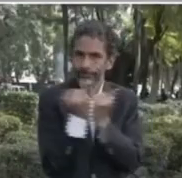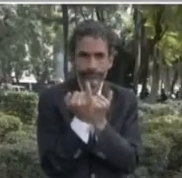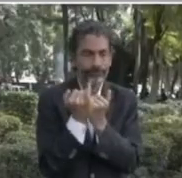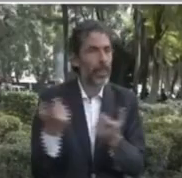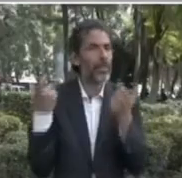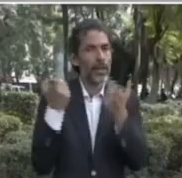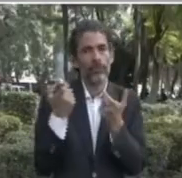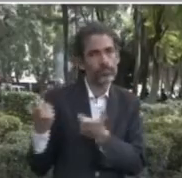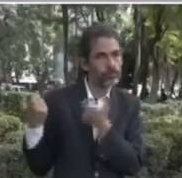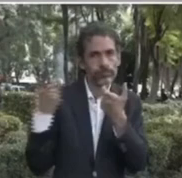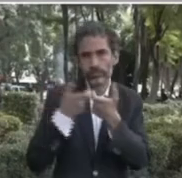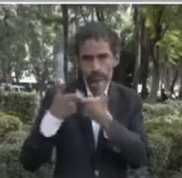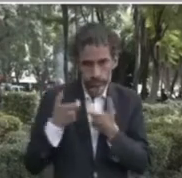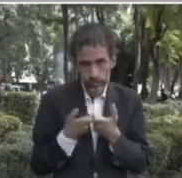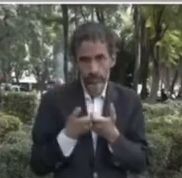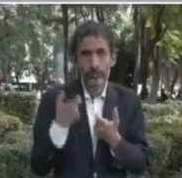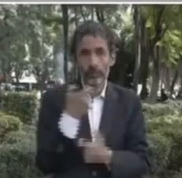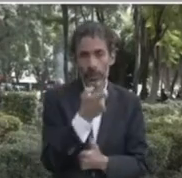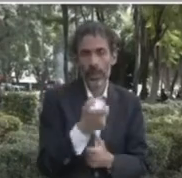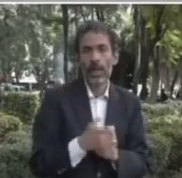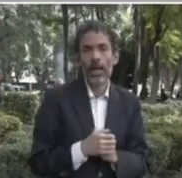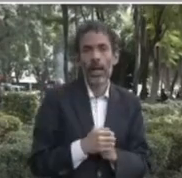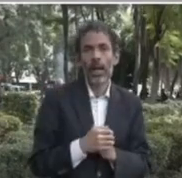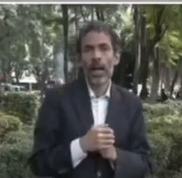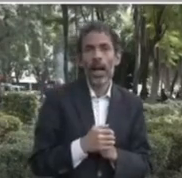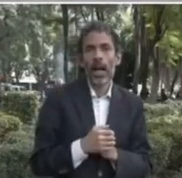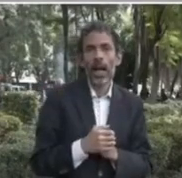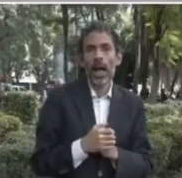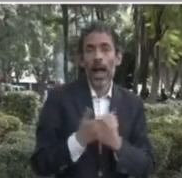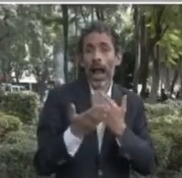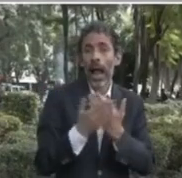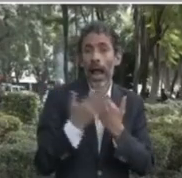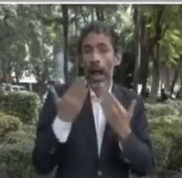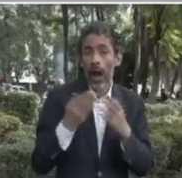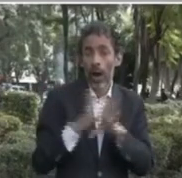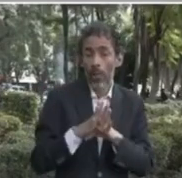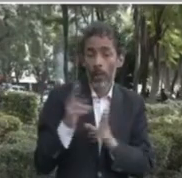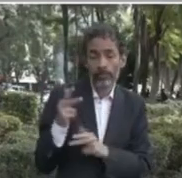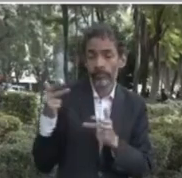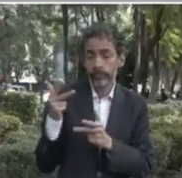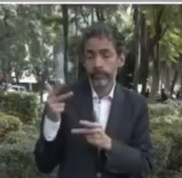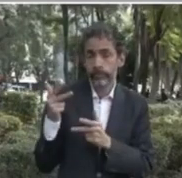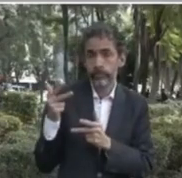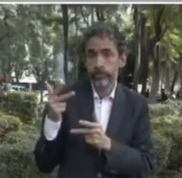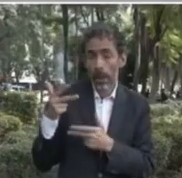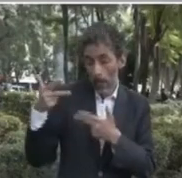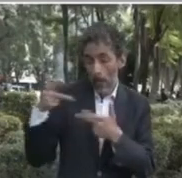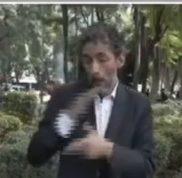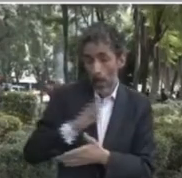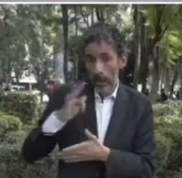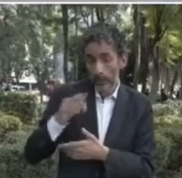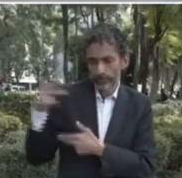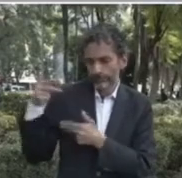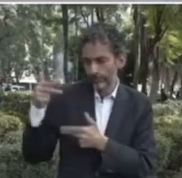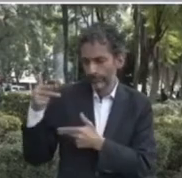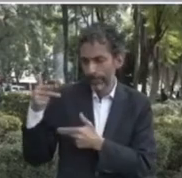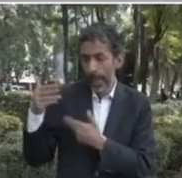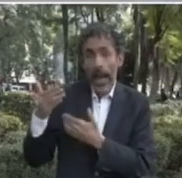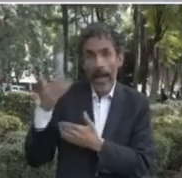aportaciones económicas. Antes no se les podía filmar, ahora se les puede filmar, pero hay millones de personas que a lo